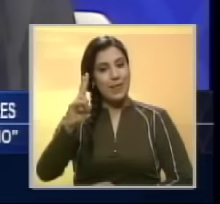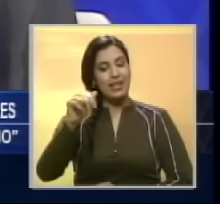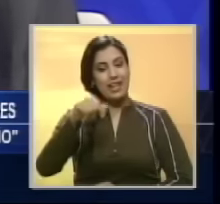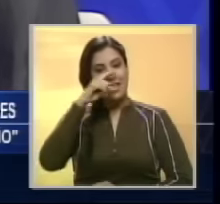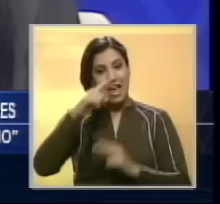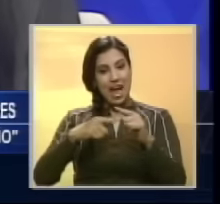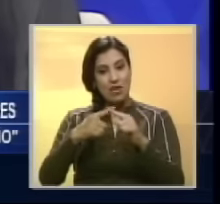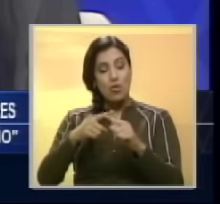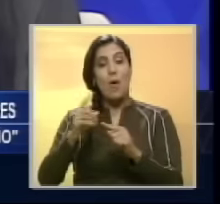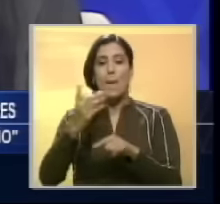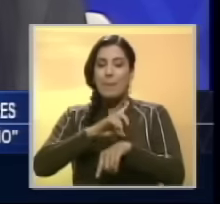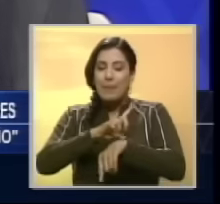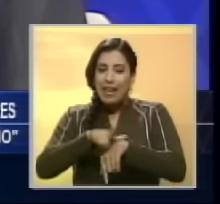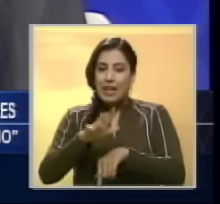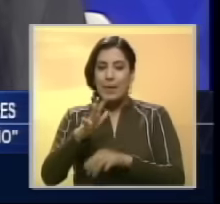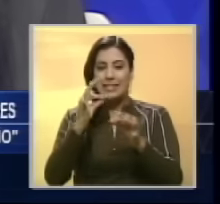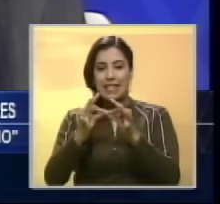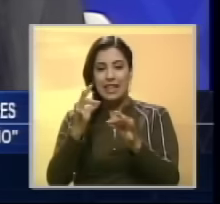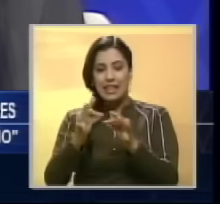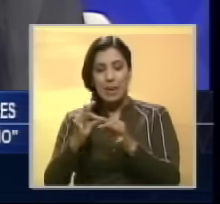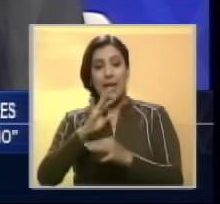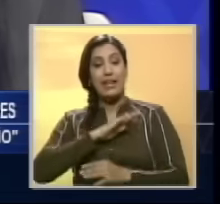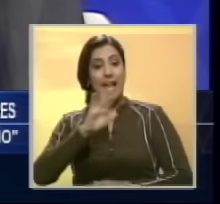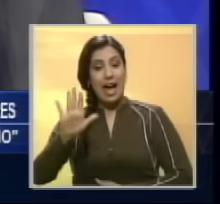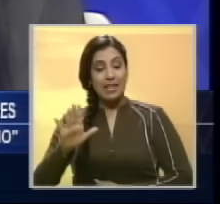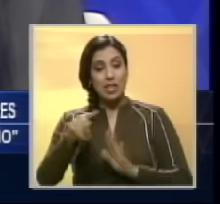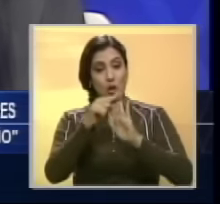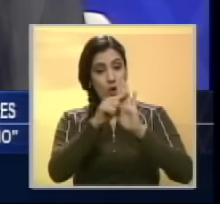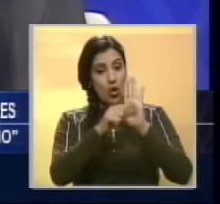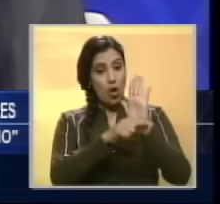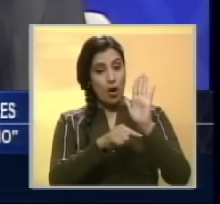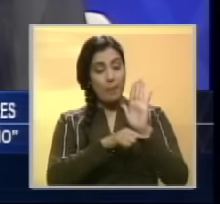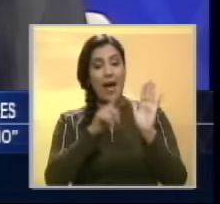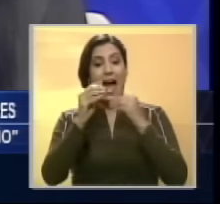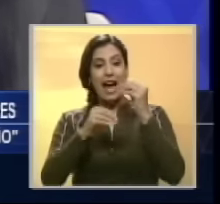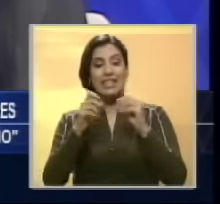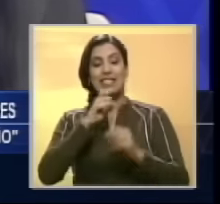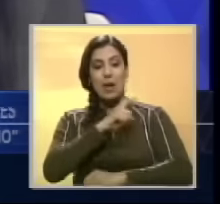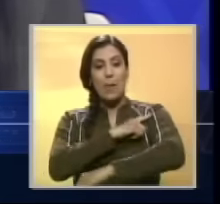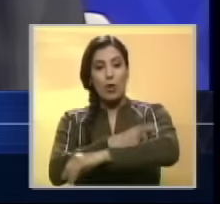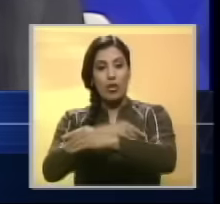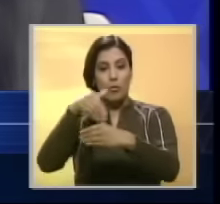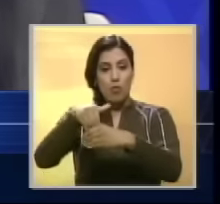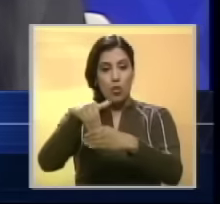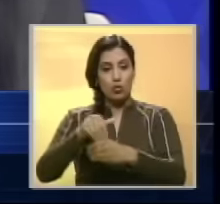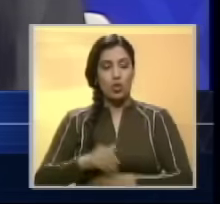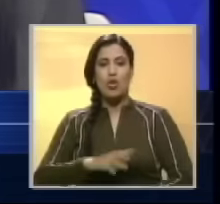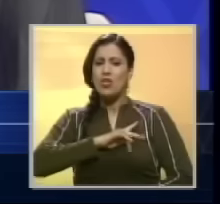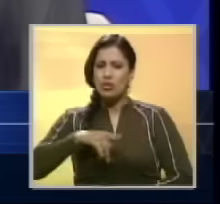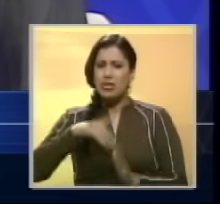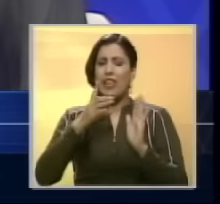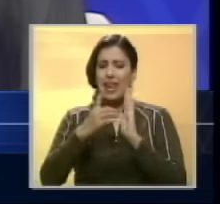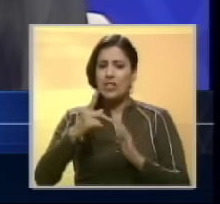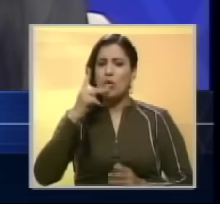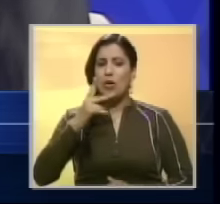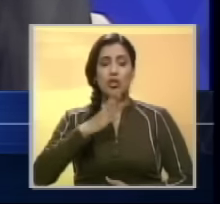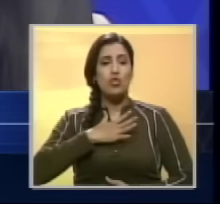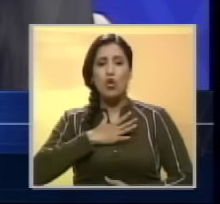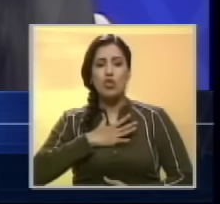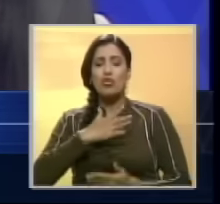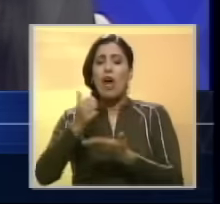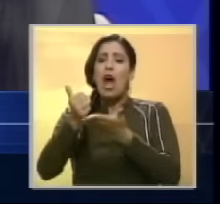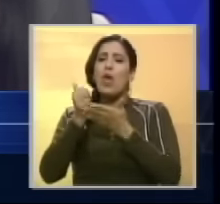este año a más tardar en septiembre cumpliendo con el reglamento realizado por el pod elector político que tenemos los venezolanos que no es un